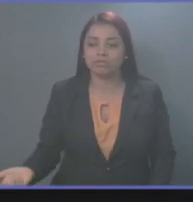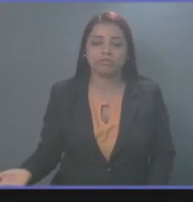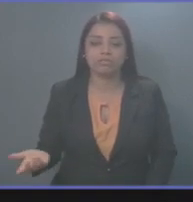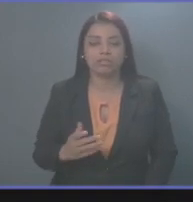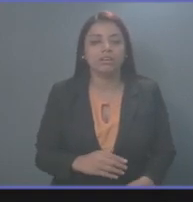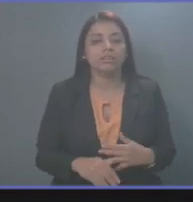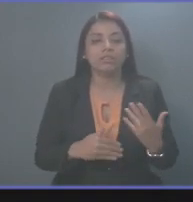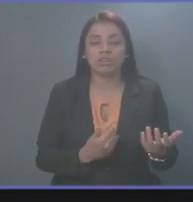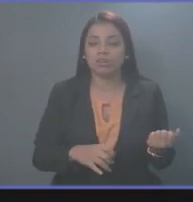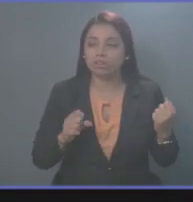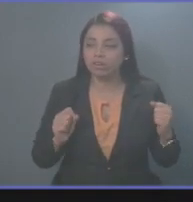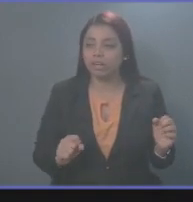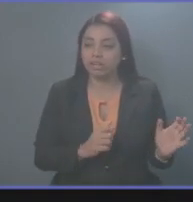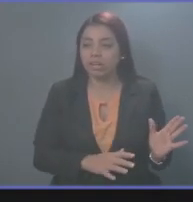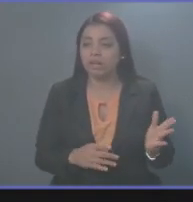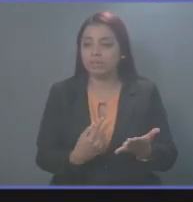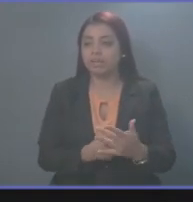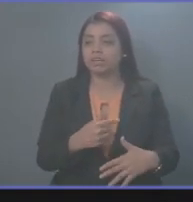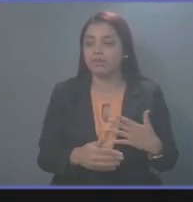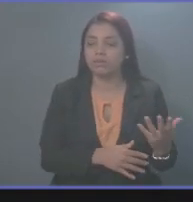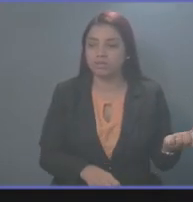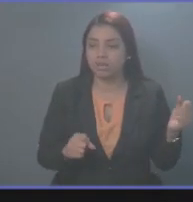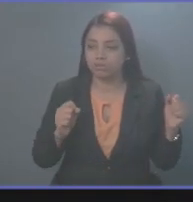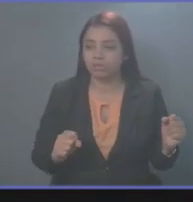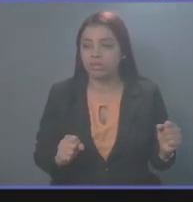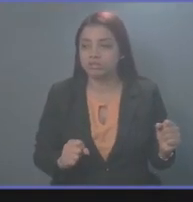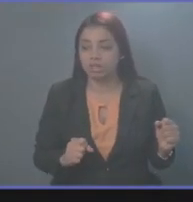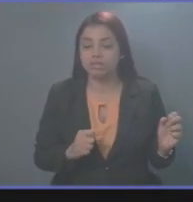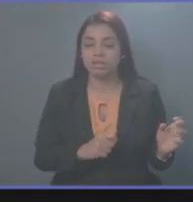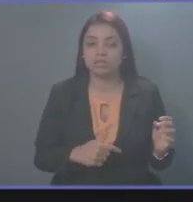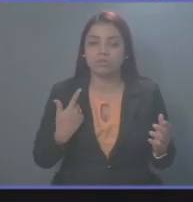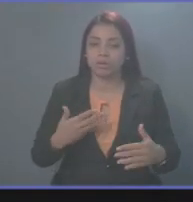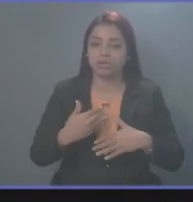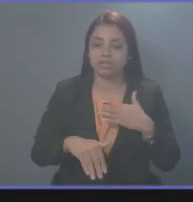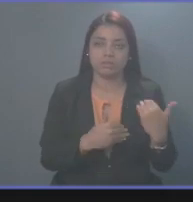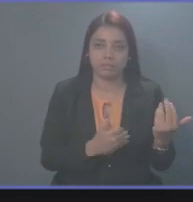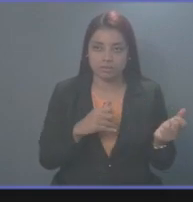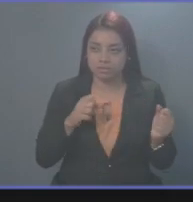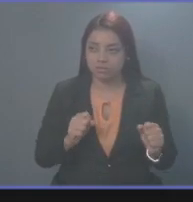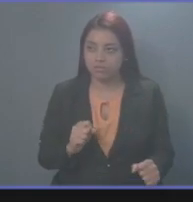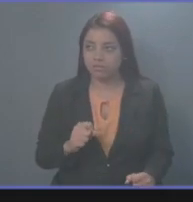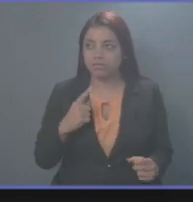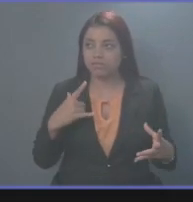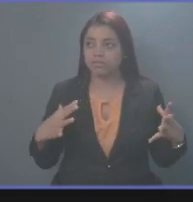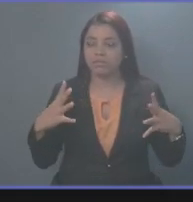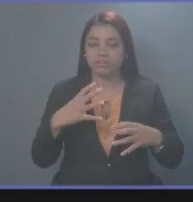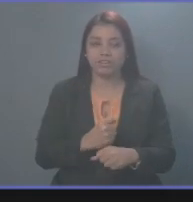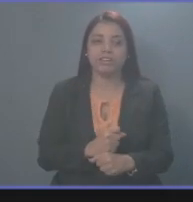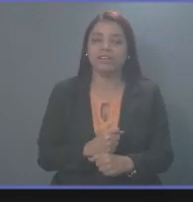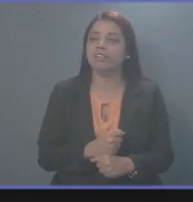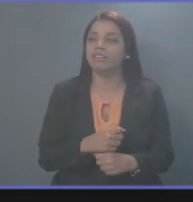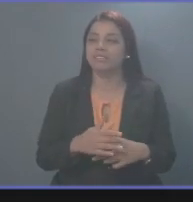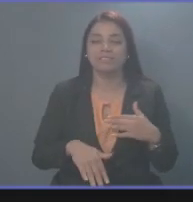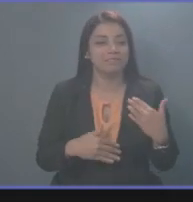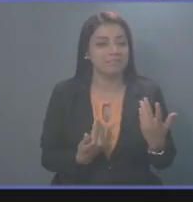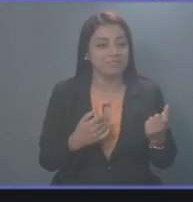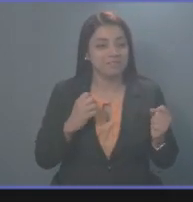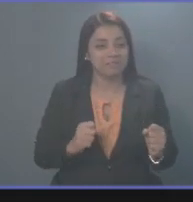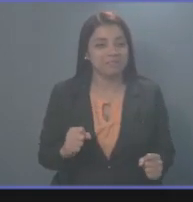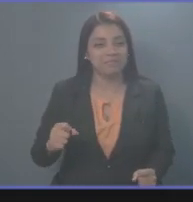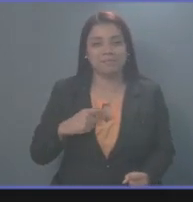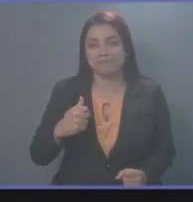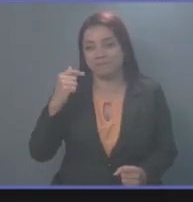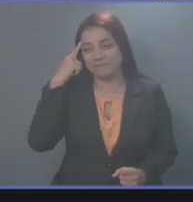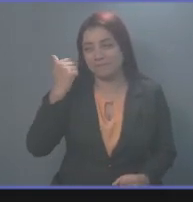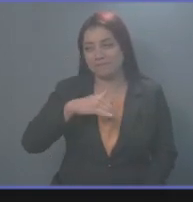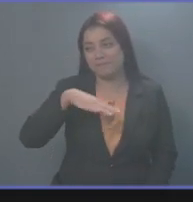que los constituyentes representantes del pueblo salvadoreño pusieron su confianza en Dios para establecer los fundamentos de la convivencia